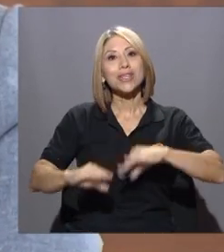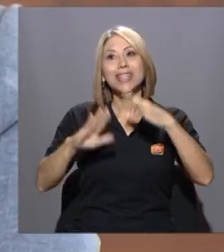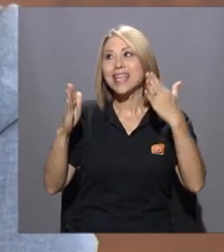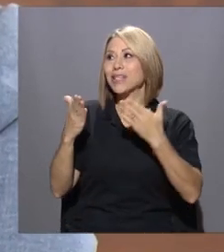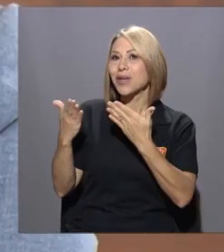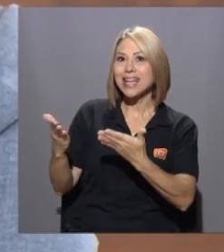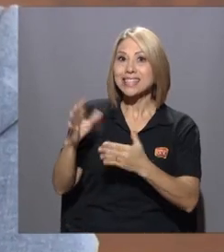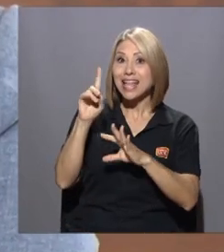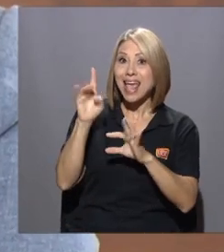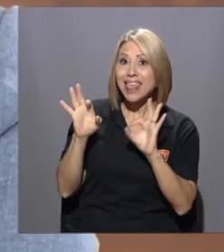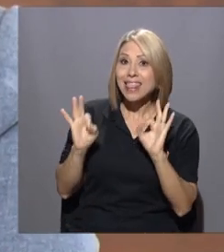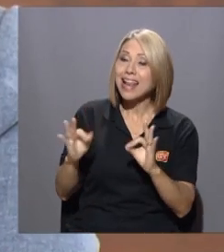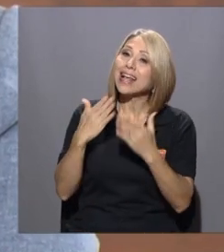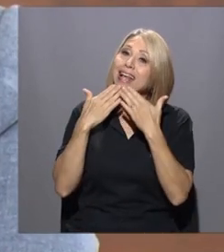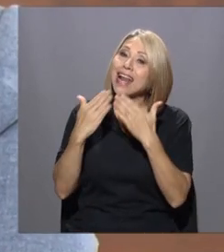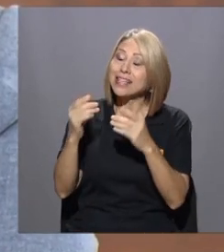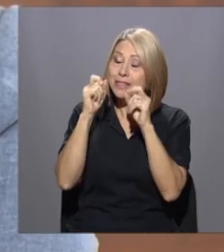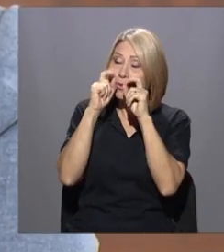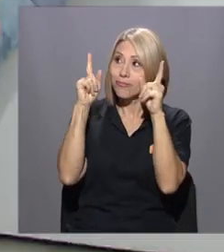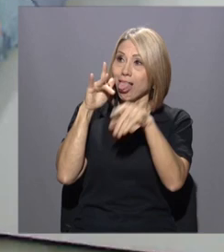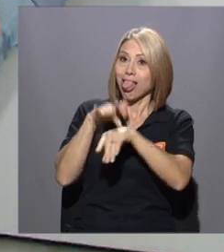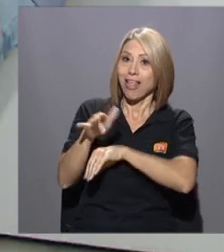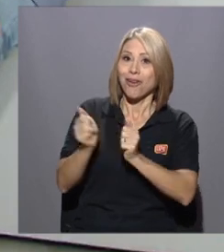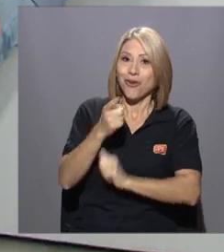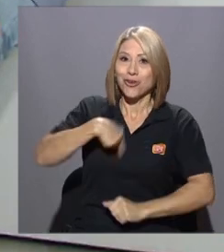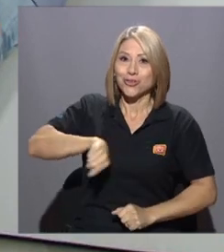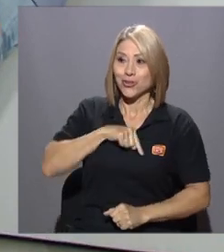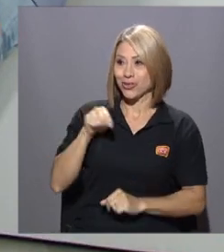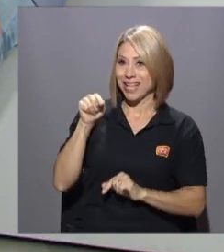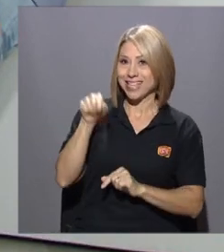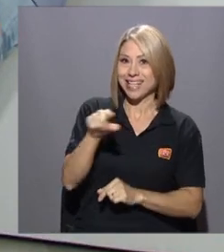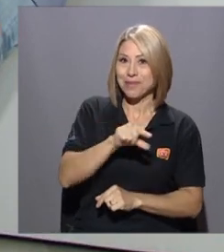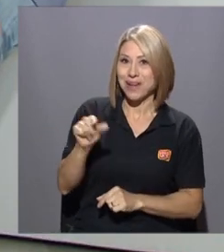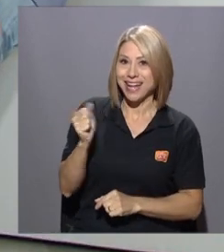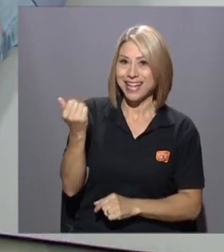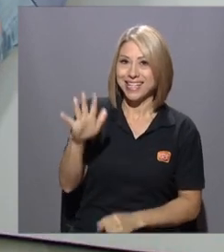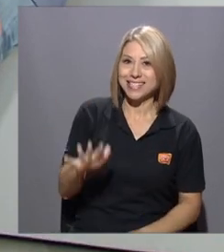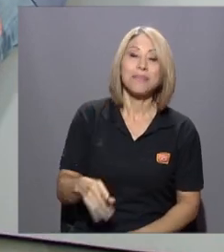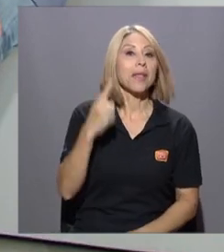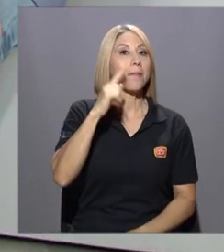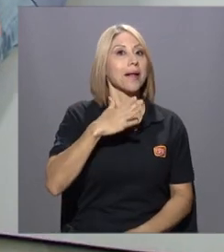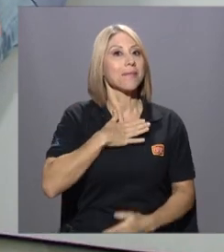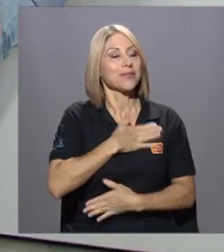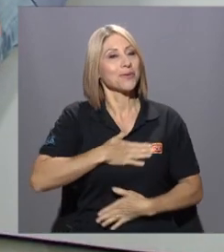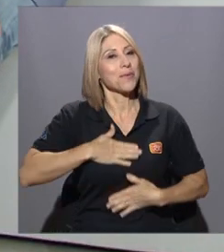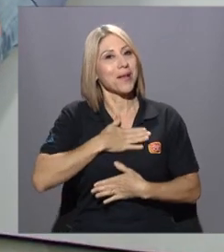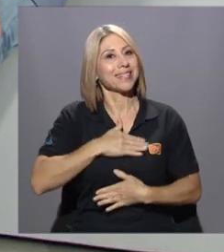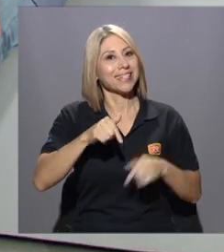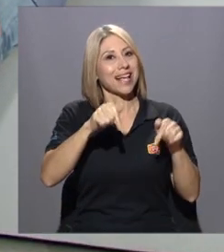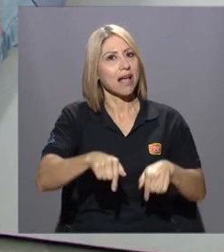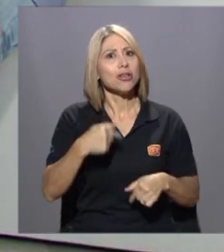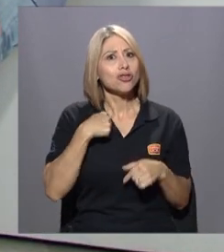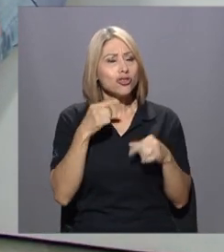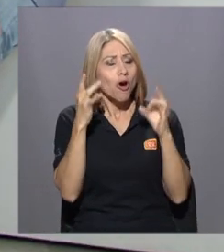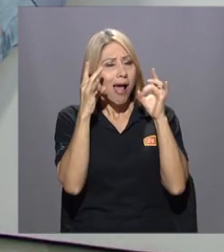tal? Y muchas gracias por madrugar con nosotros en esta semana en el 15. Para mí es un gran placer estar acá, pero realmente no he